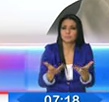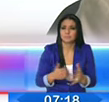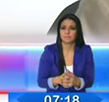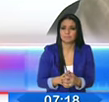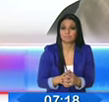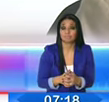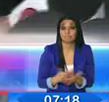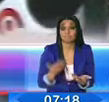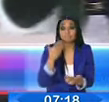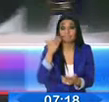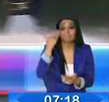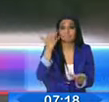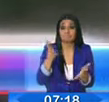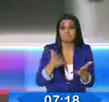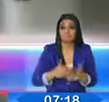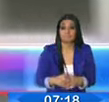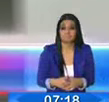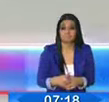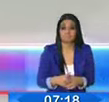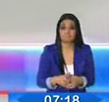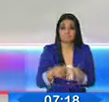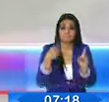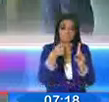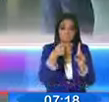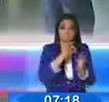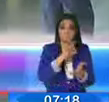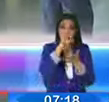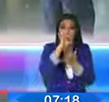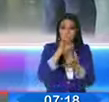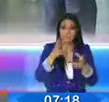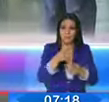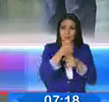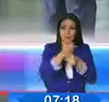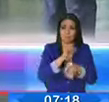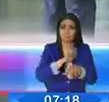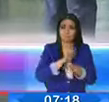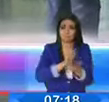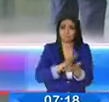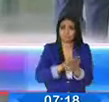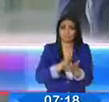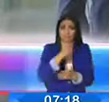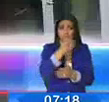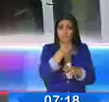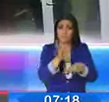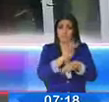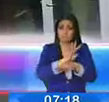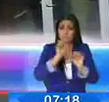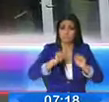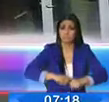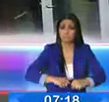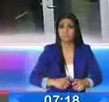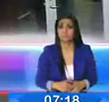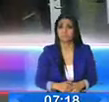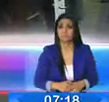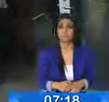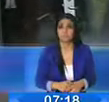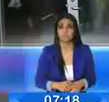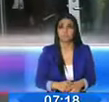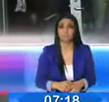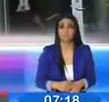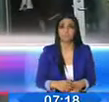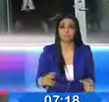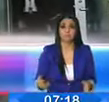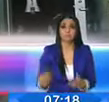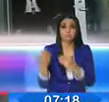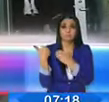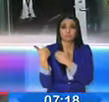y madurez entretanto rommy vallejo dice estar dispuesto a acudir al llamado de legislativo la responsabilidad de la seguridad